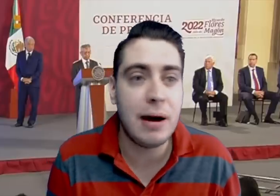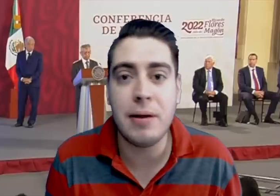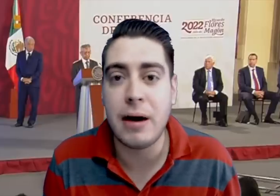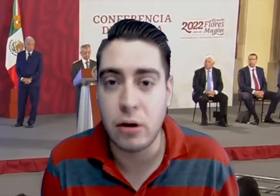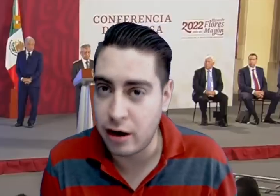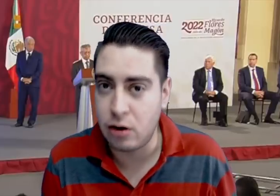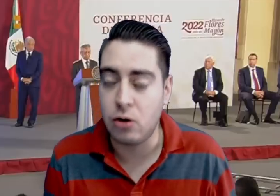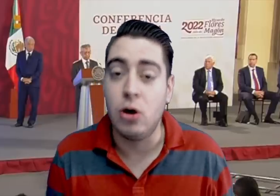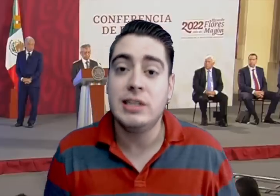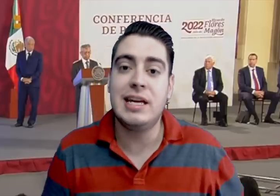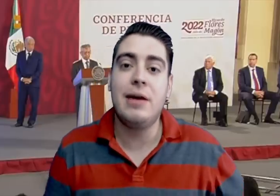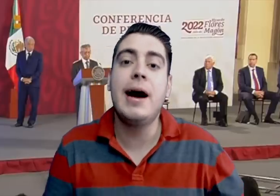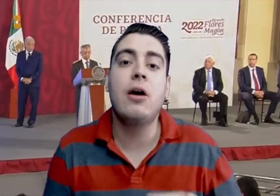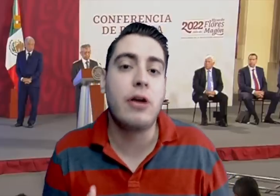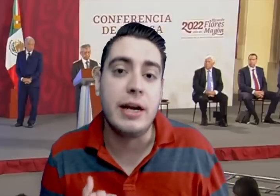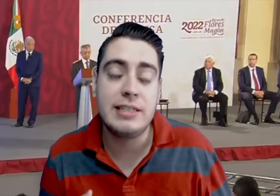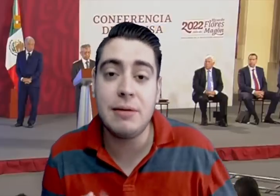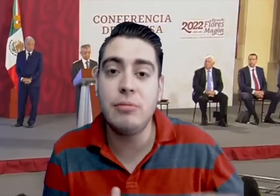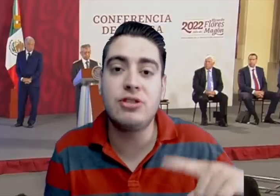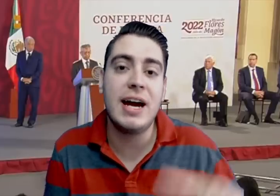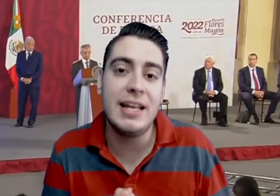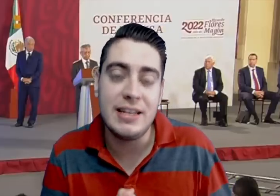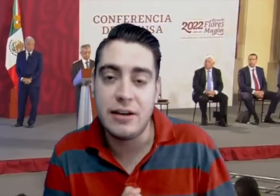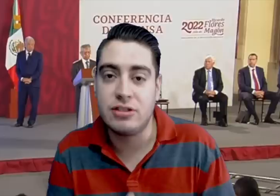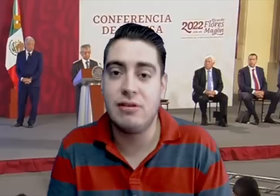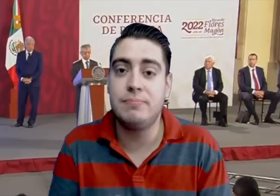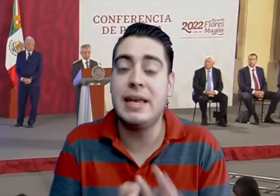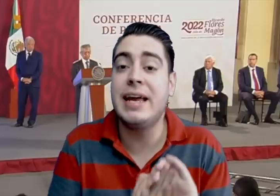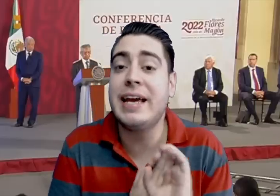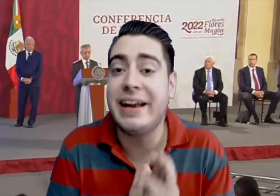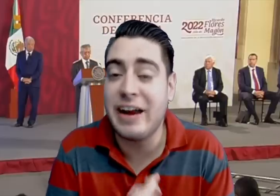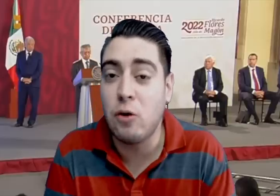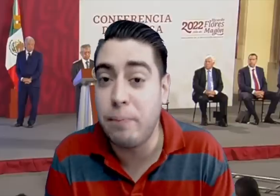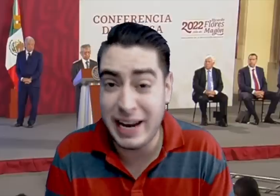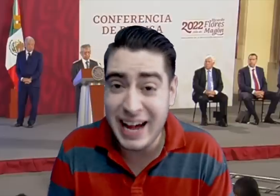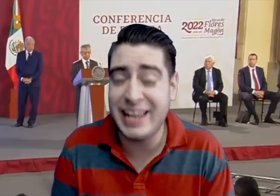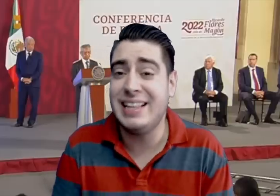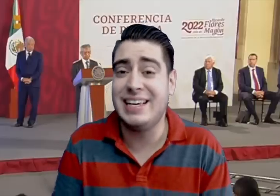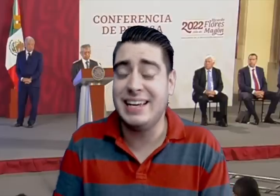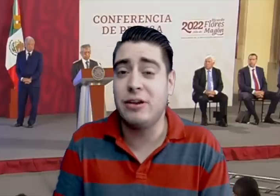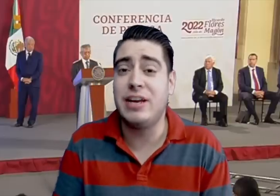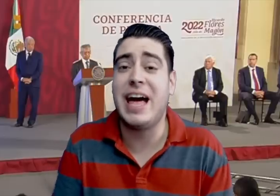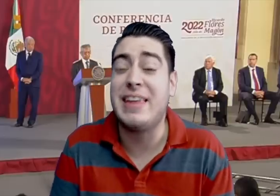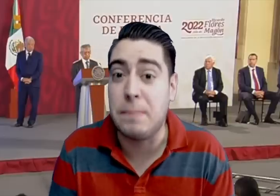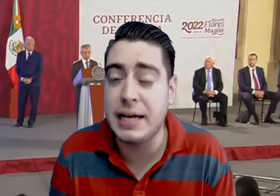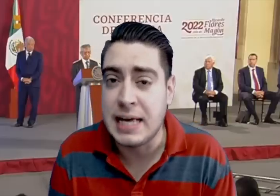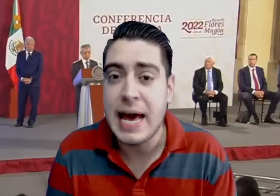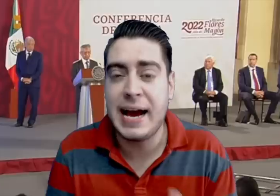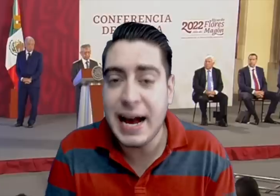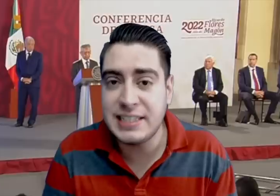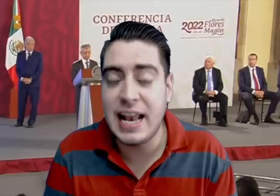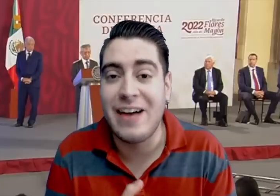el culpable para correrlo, no. Se le va a correr, se va a buscar el dinero, se va a tener que recuperar el dinero y